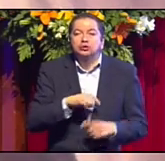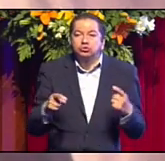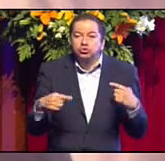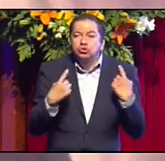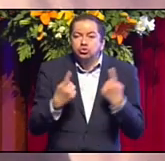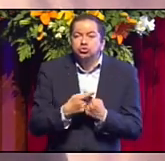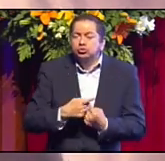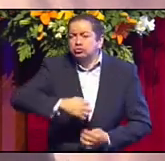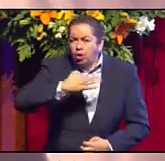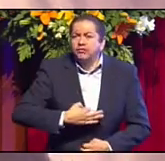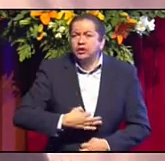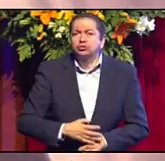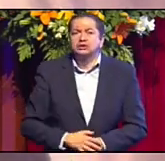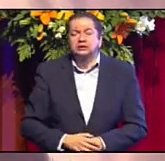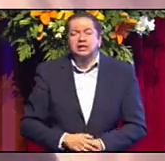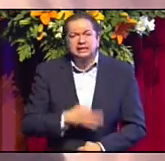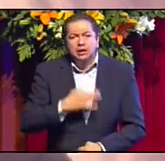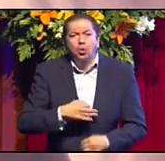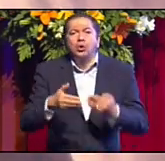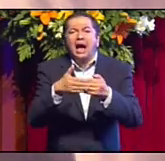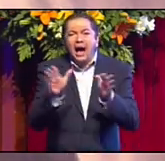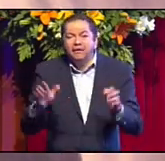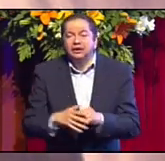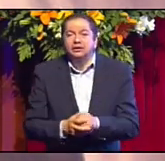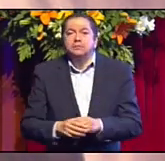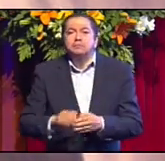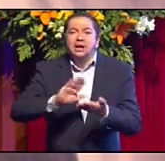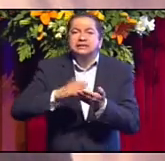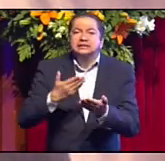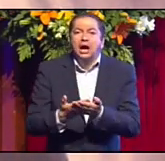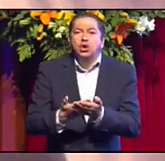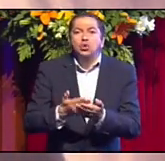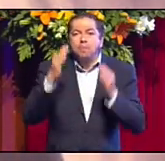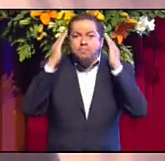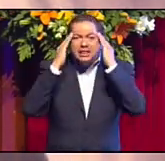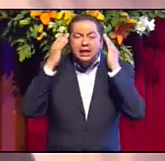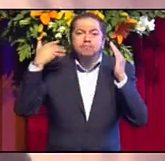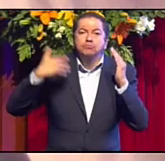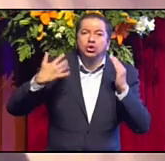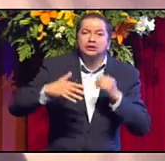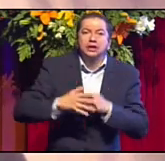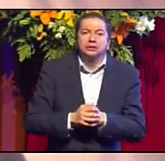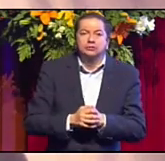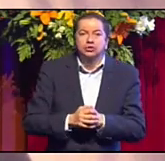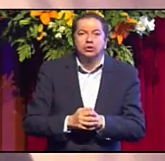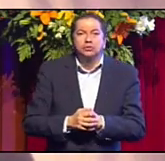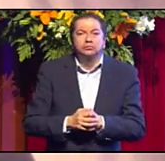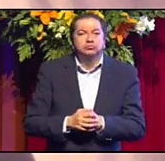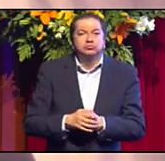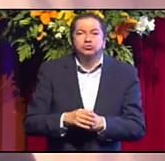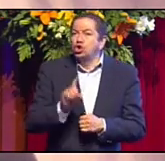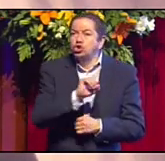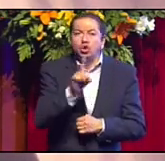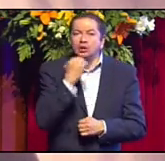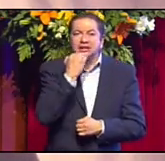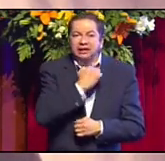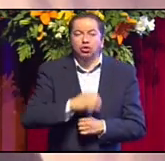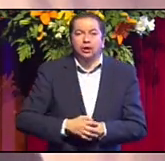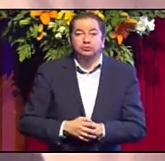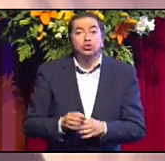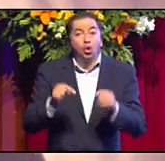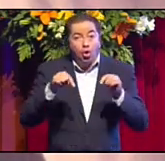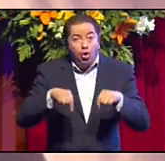tuvimos la convicción que era importante abrir los espacios, que la salud mental era relevante. Y creo que no nos equivocamos. Hoy